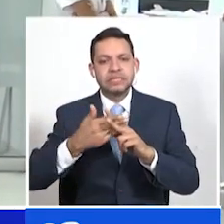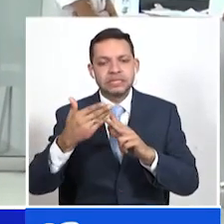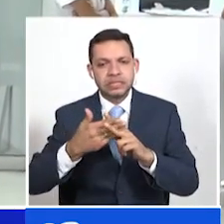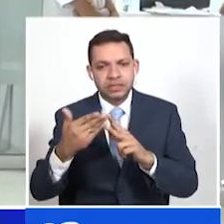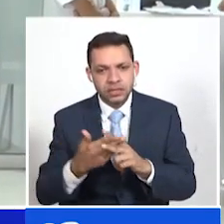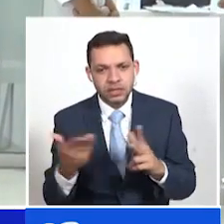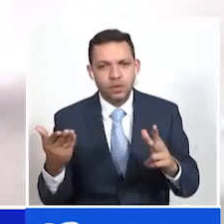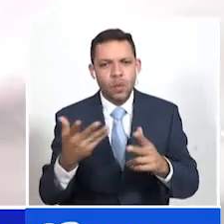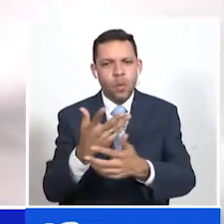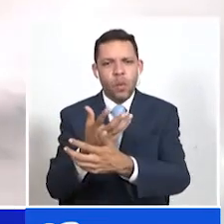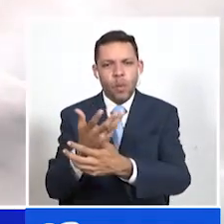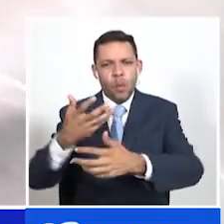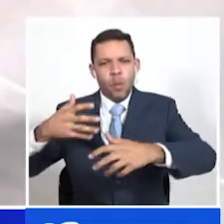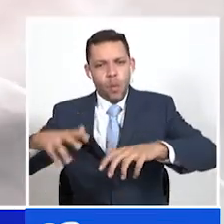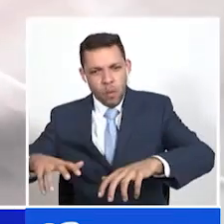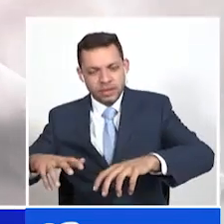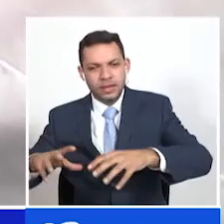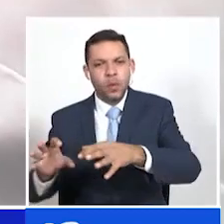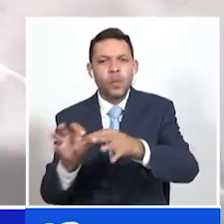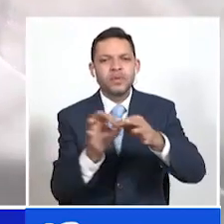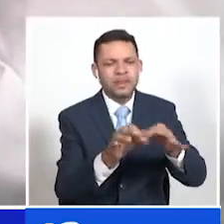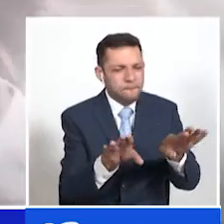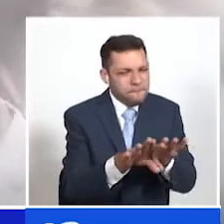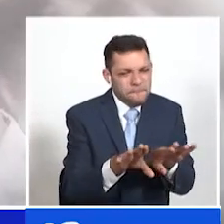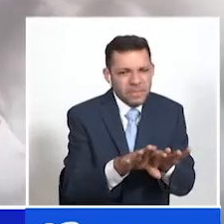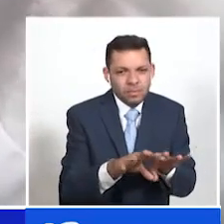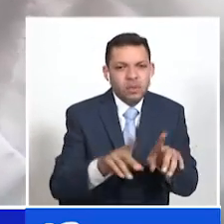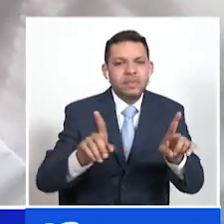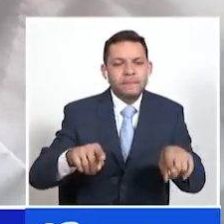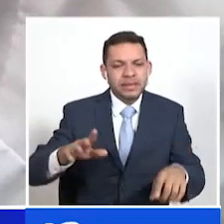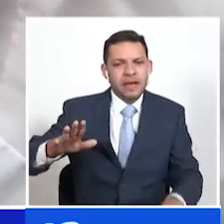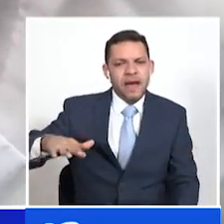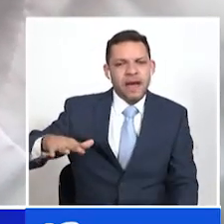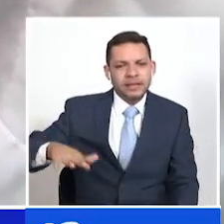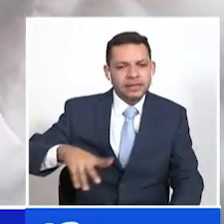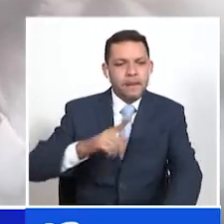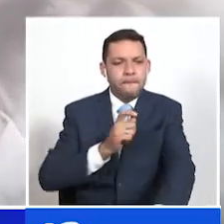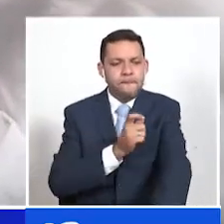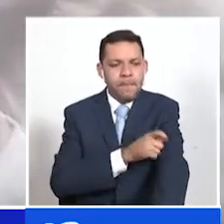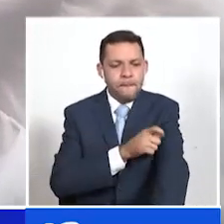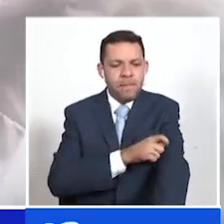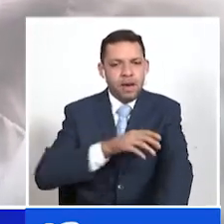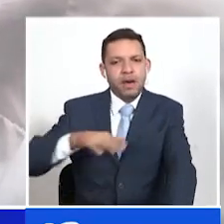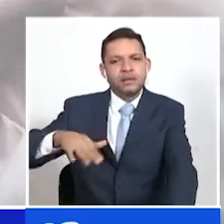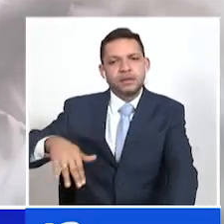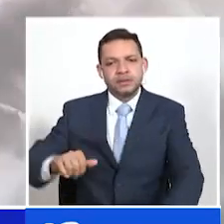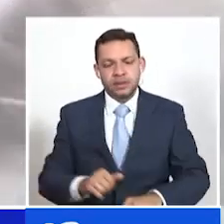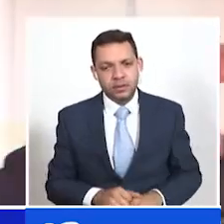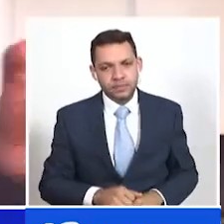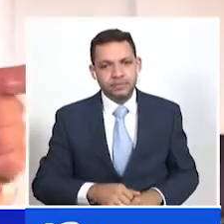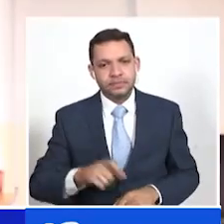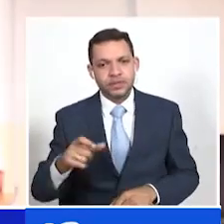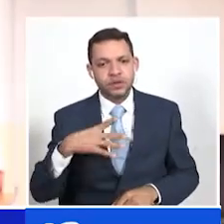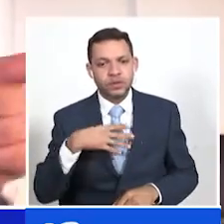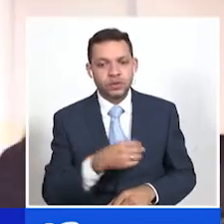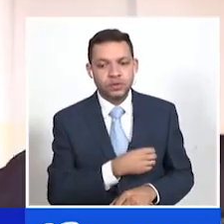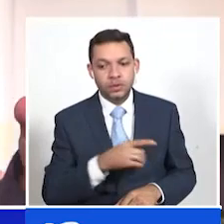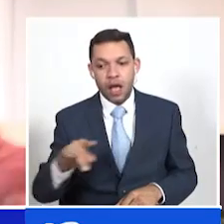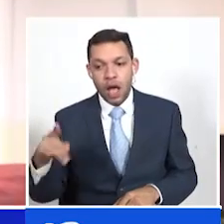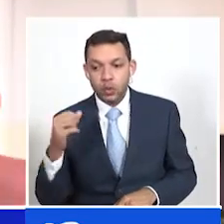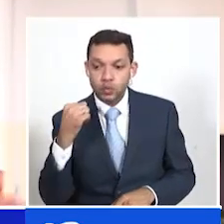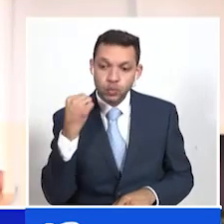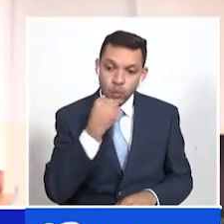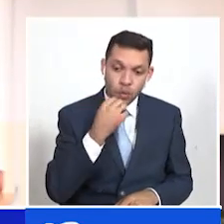Guática son los municipios que se unen a este grupo y que más preocupan a las autoridades departamentales. Tendremos que ir retirando vacunas